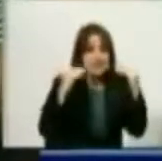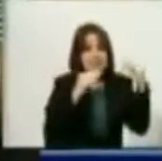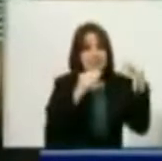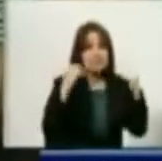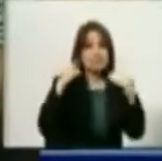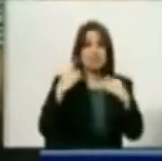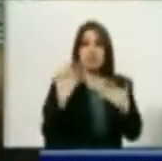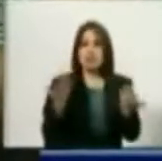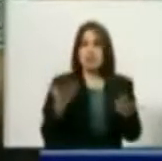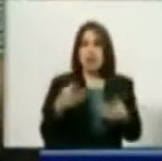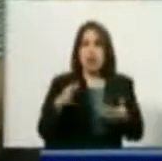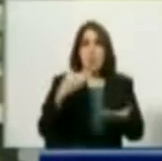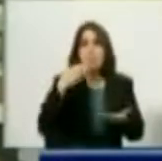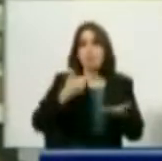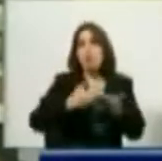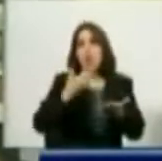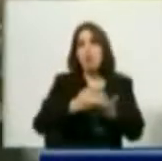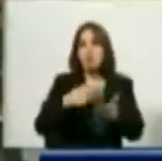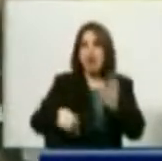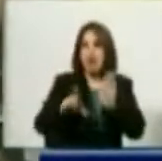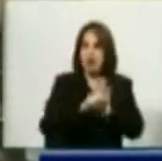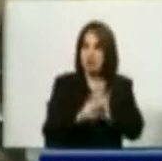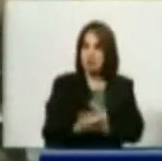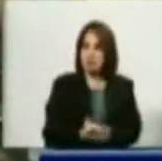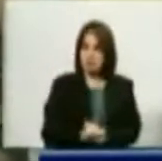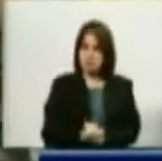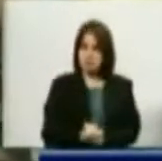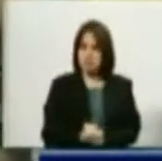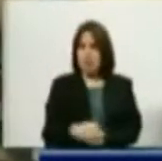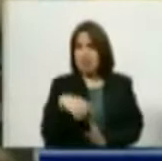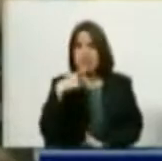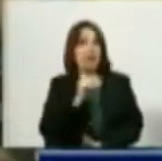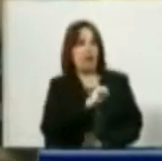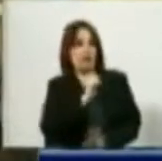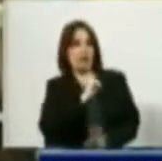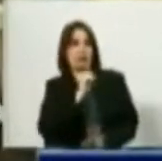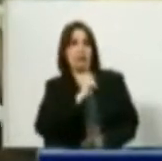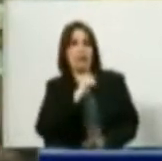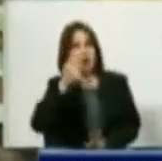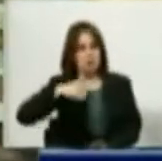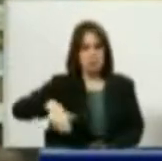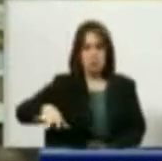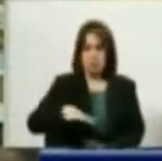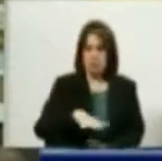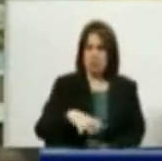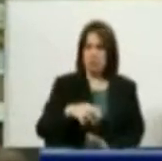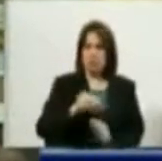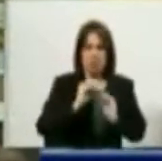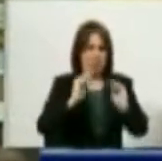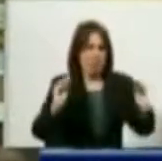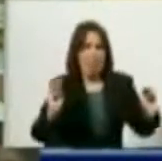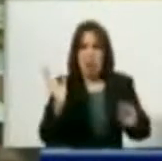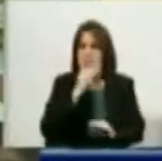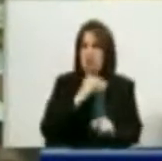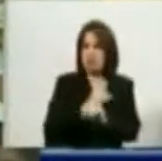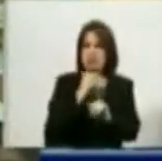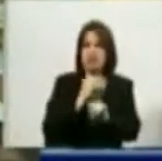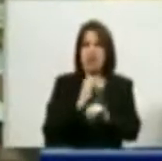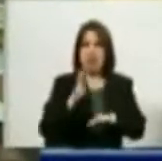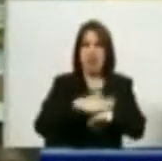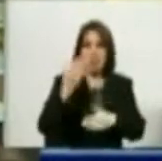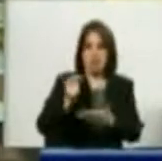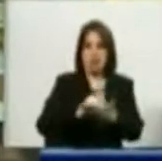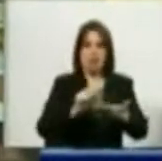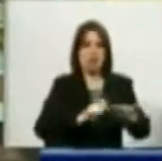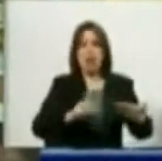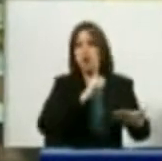hasta una propuesta de ley Esto va a meterle miedo al pueblo Ahora sí ustedes no van a poder usar internet porque va a tener que registrar